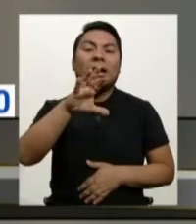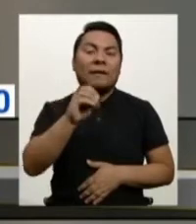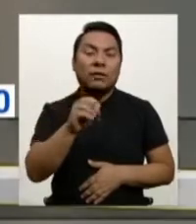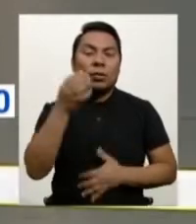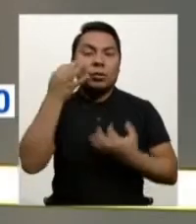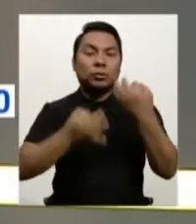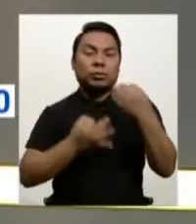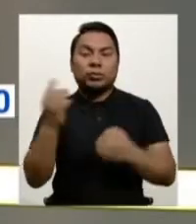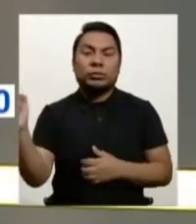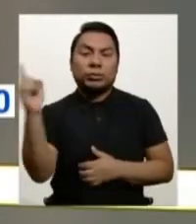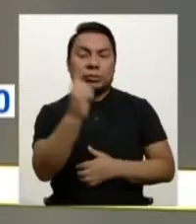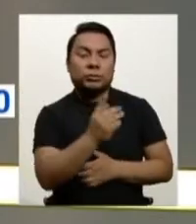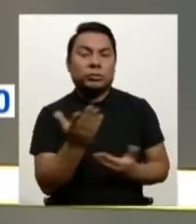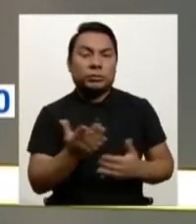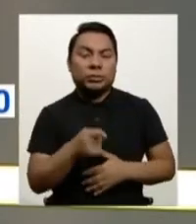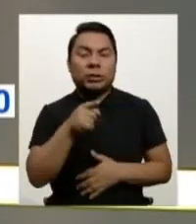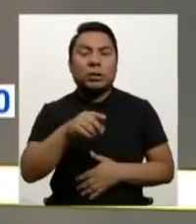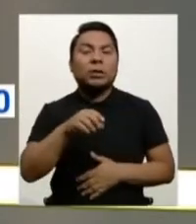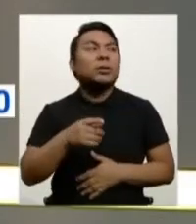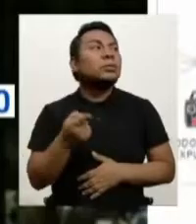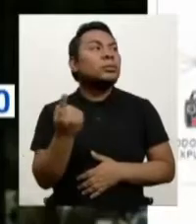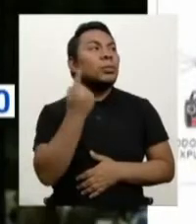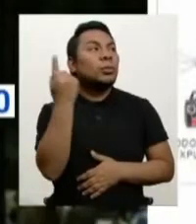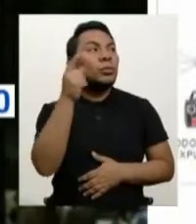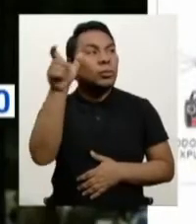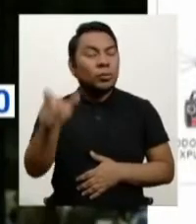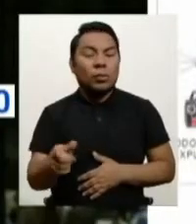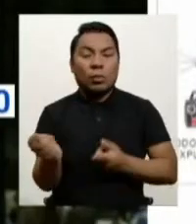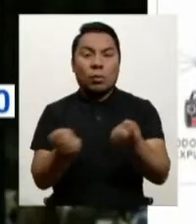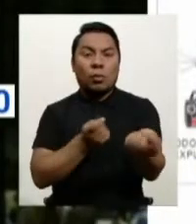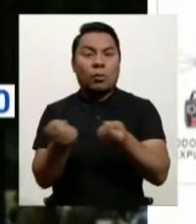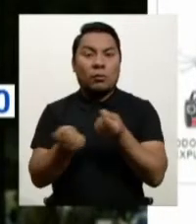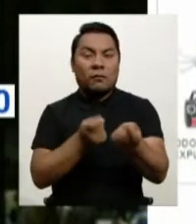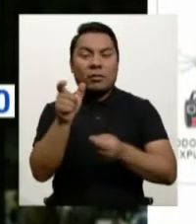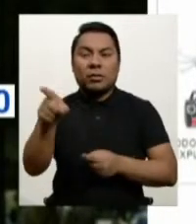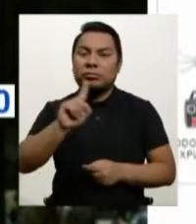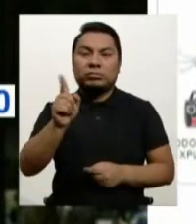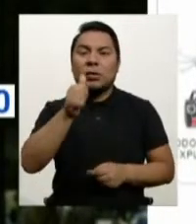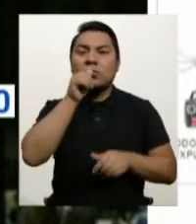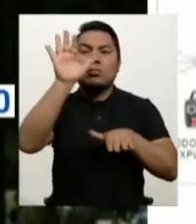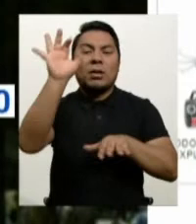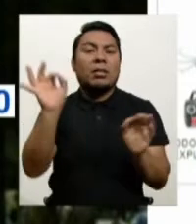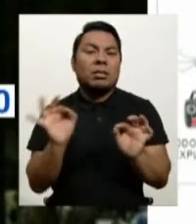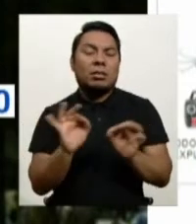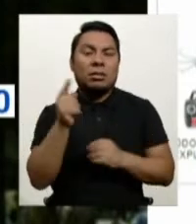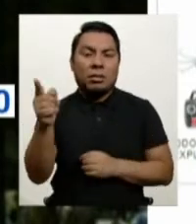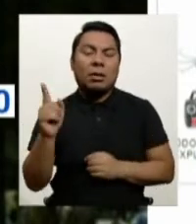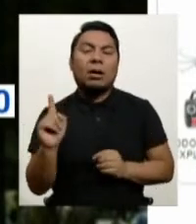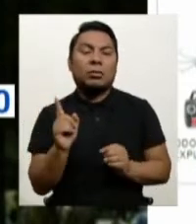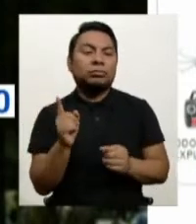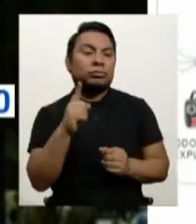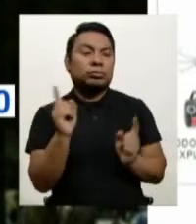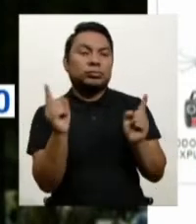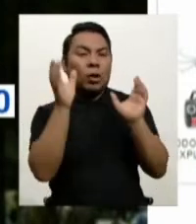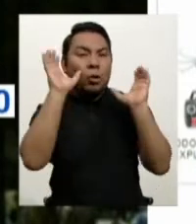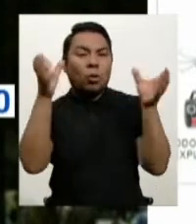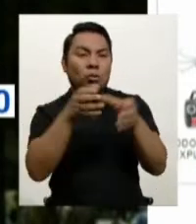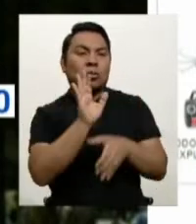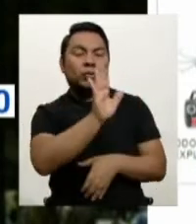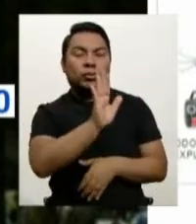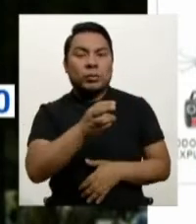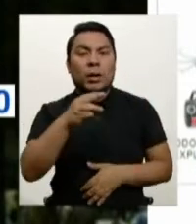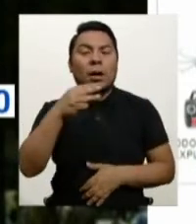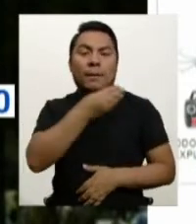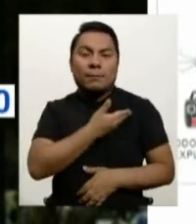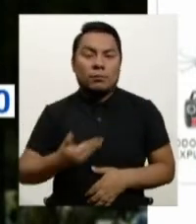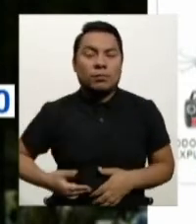el estado de Zulia. Es el único gobernador que no juramentó ante la Asamblea Constituyente cuestionada por